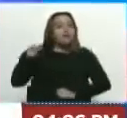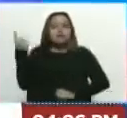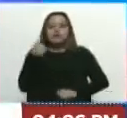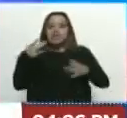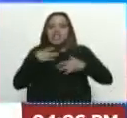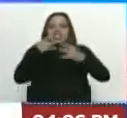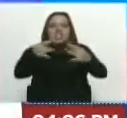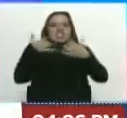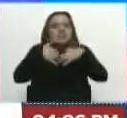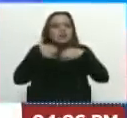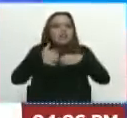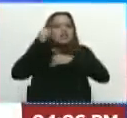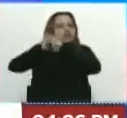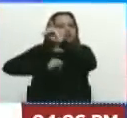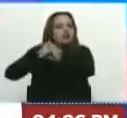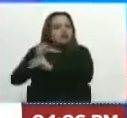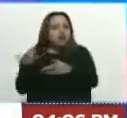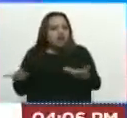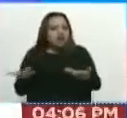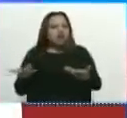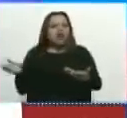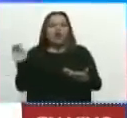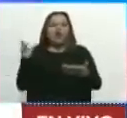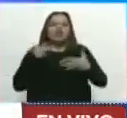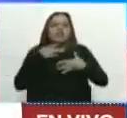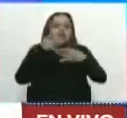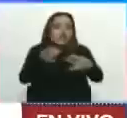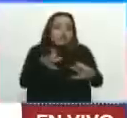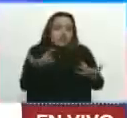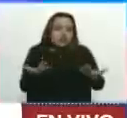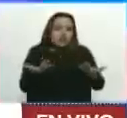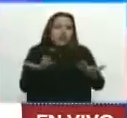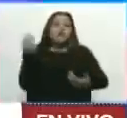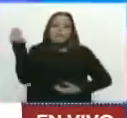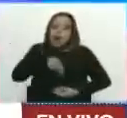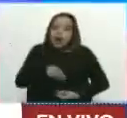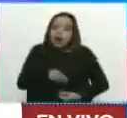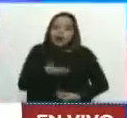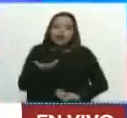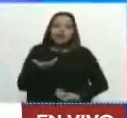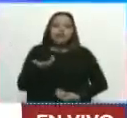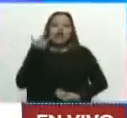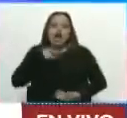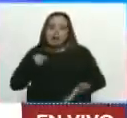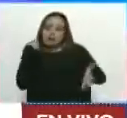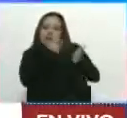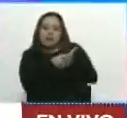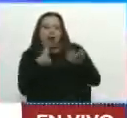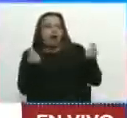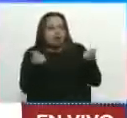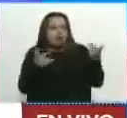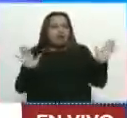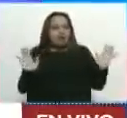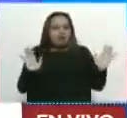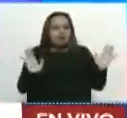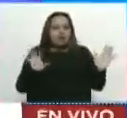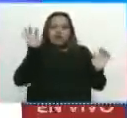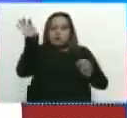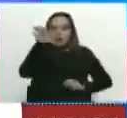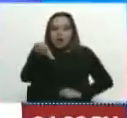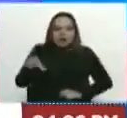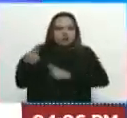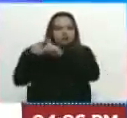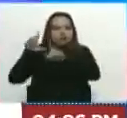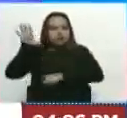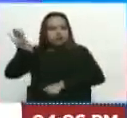de las empresas transnacionales, han defendido los intereses, es más, han recibido dinero de países